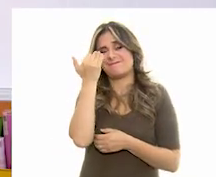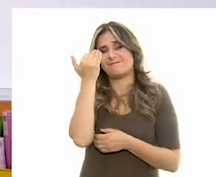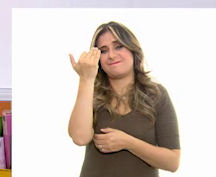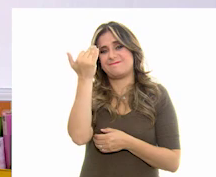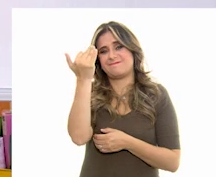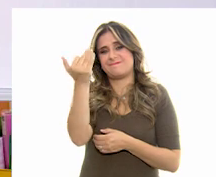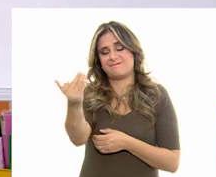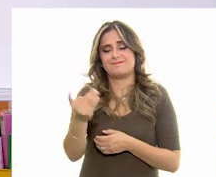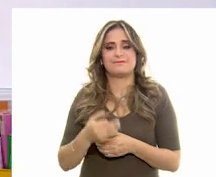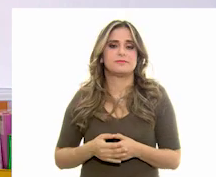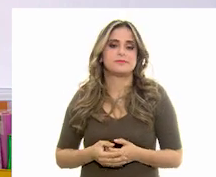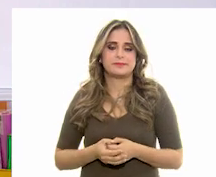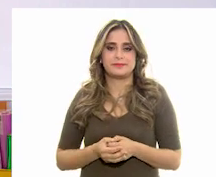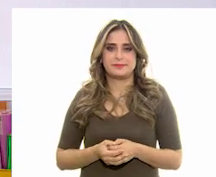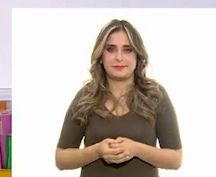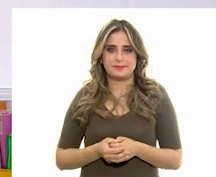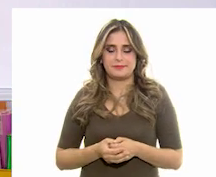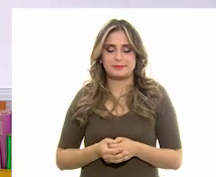Escribir.